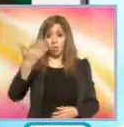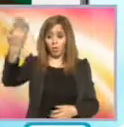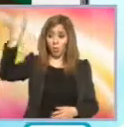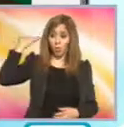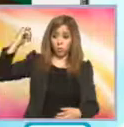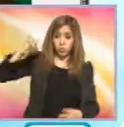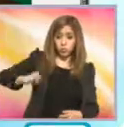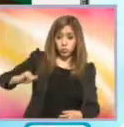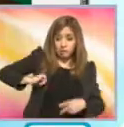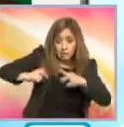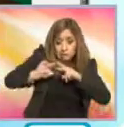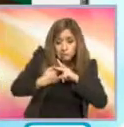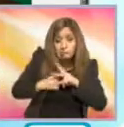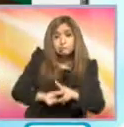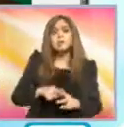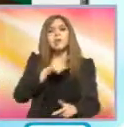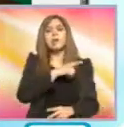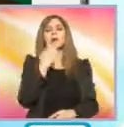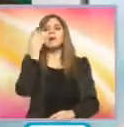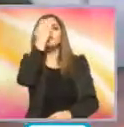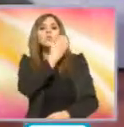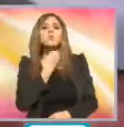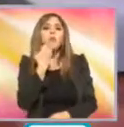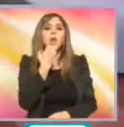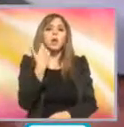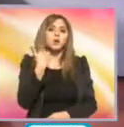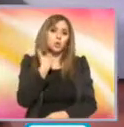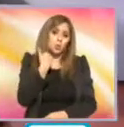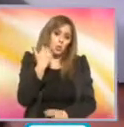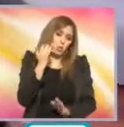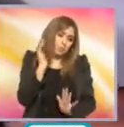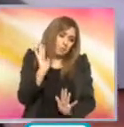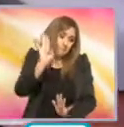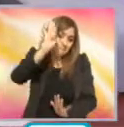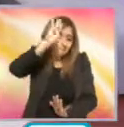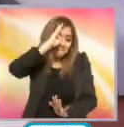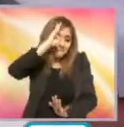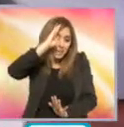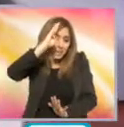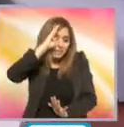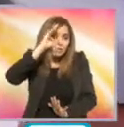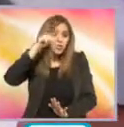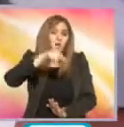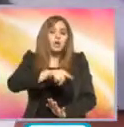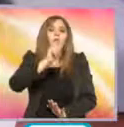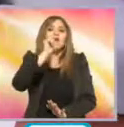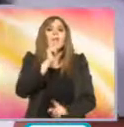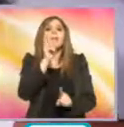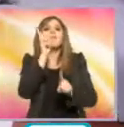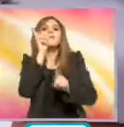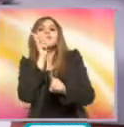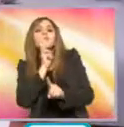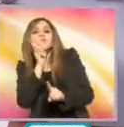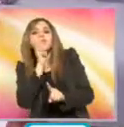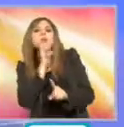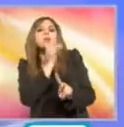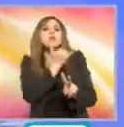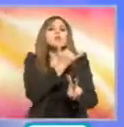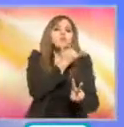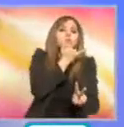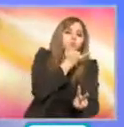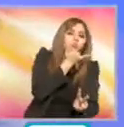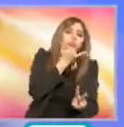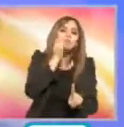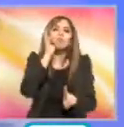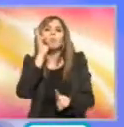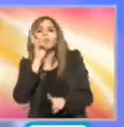las escuelas como tal, bueno, yo quiero suponer que también hubo una temporada de prueba y error, ¿no? Hasta llegar a